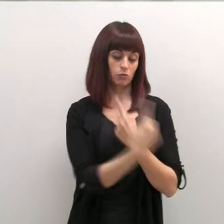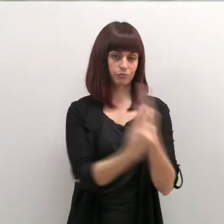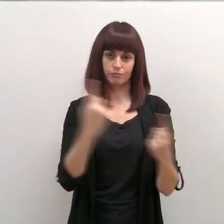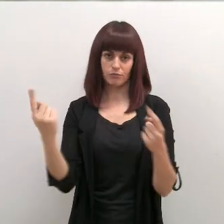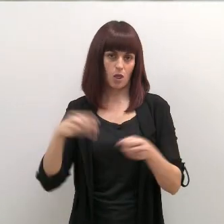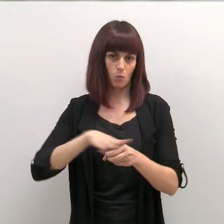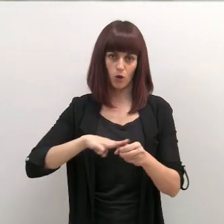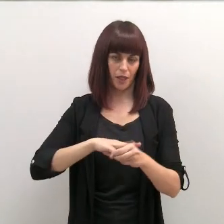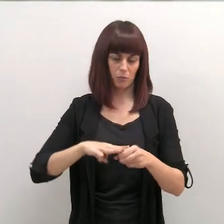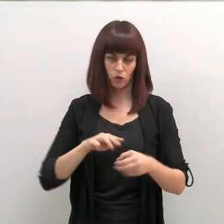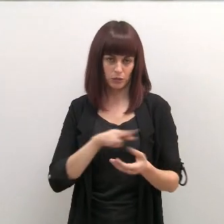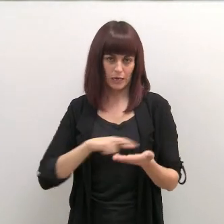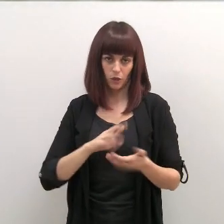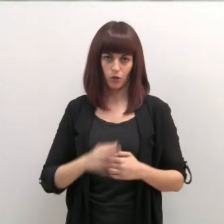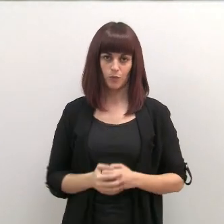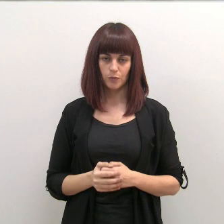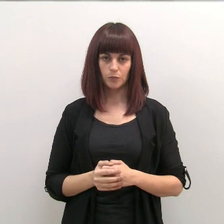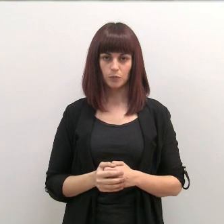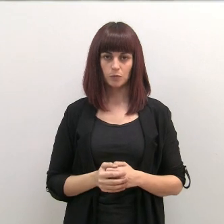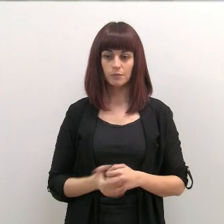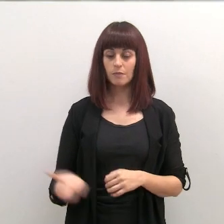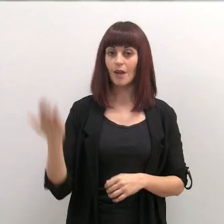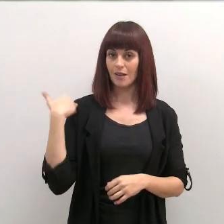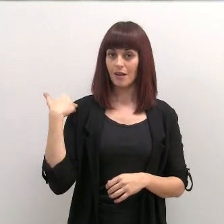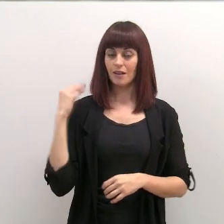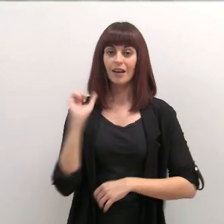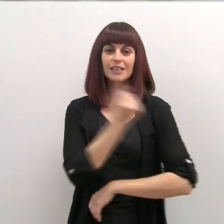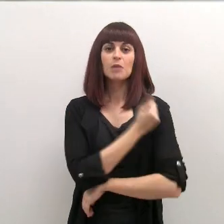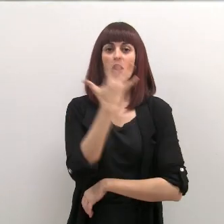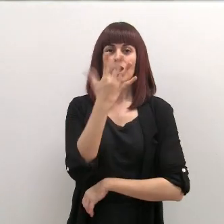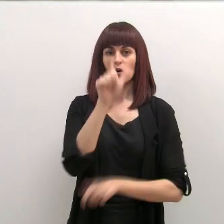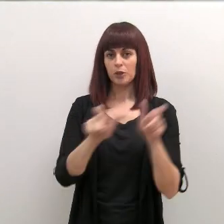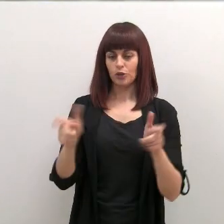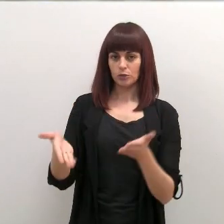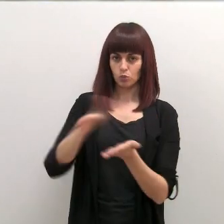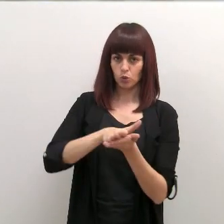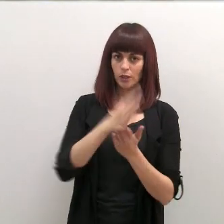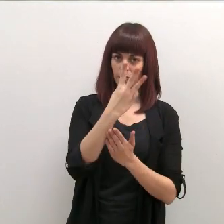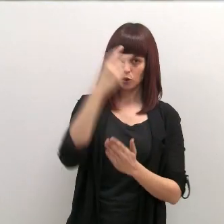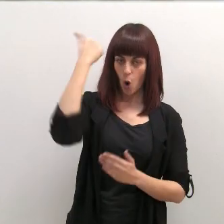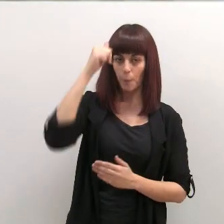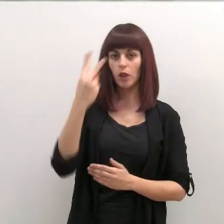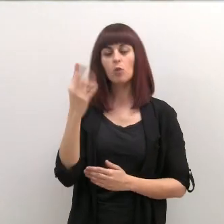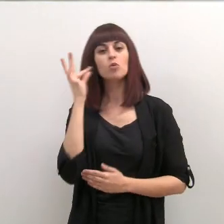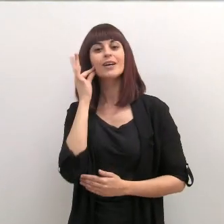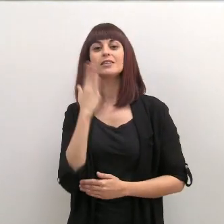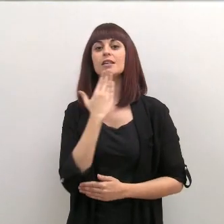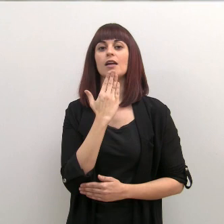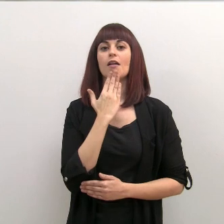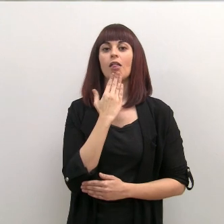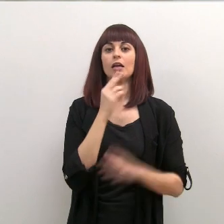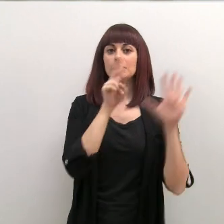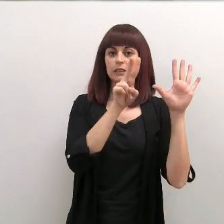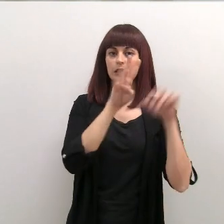los diferentes municipios de la región. Ayer registramos 5 fallecimientos más, 3 varones y 2 mujeres con edades comprendidas entre